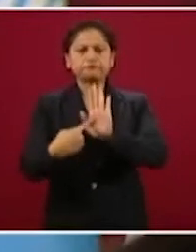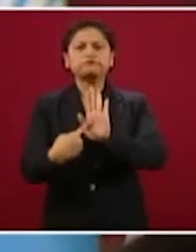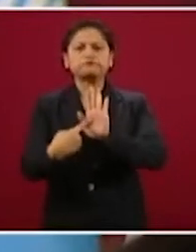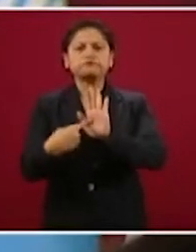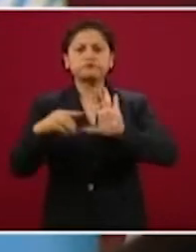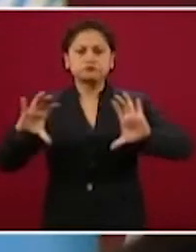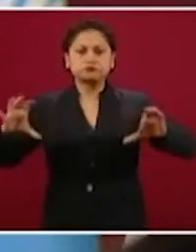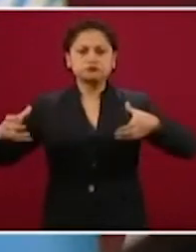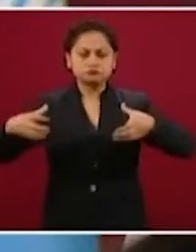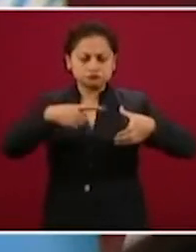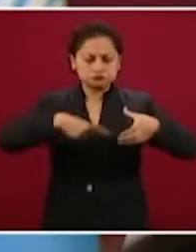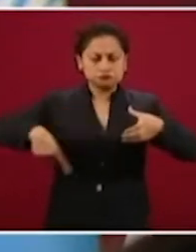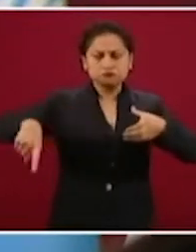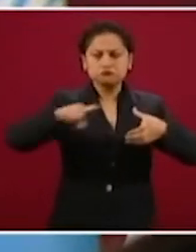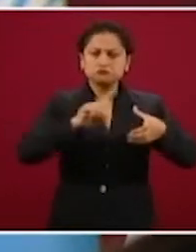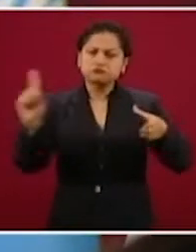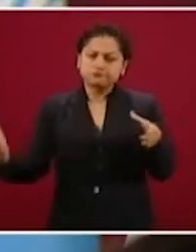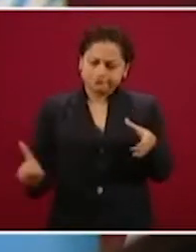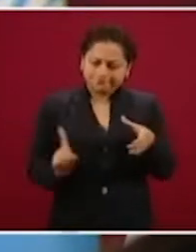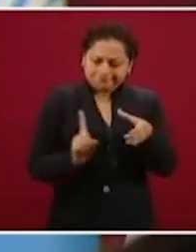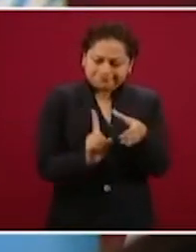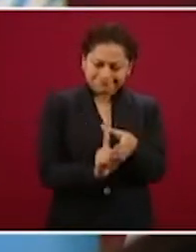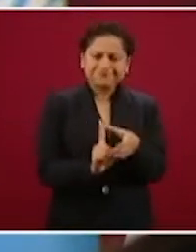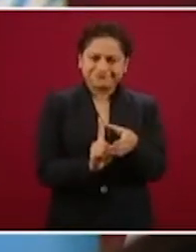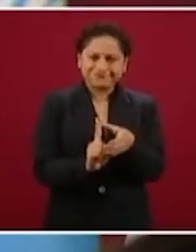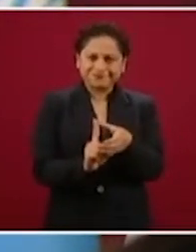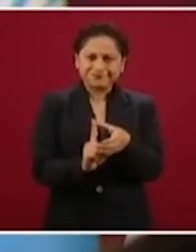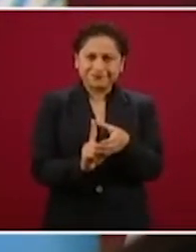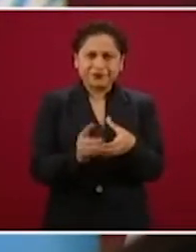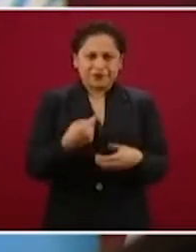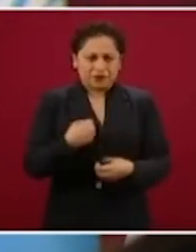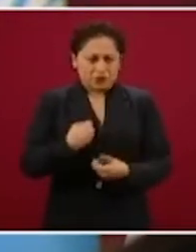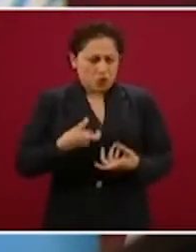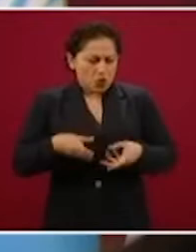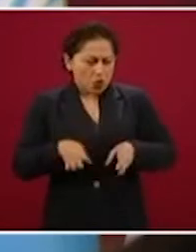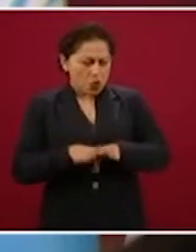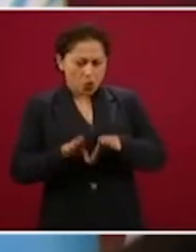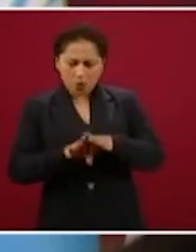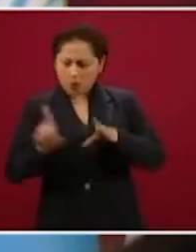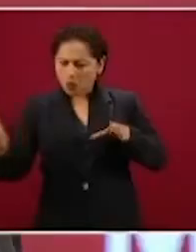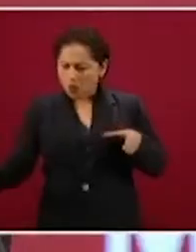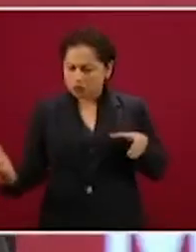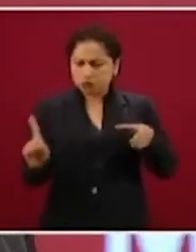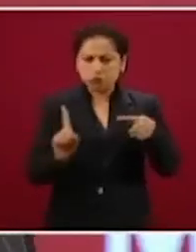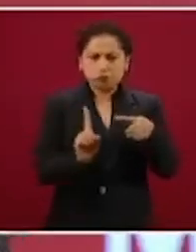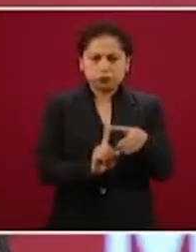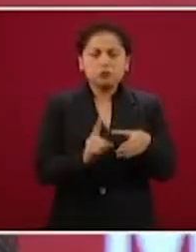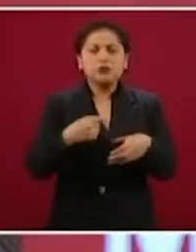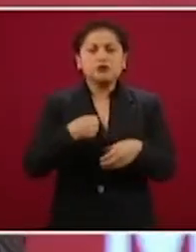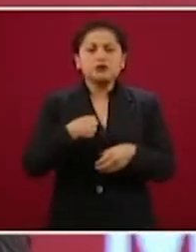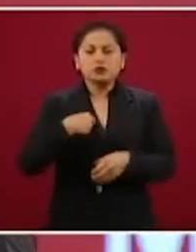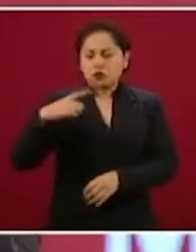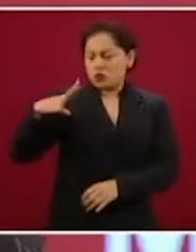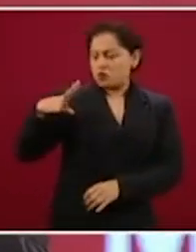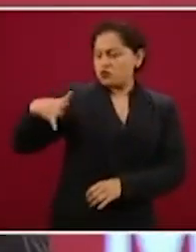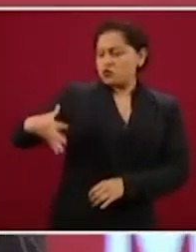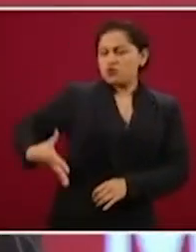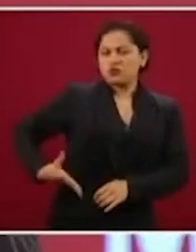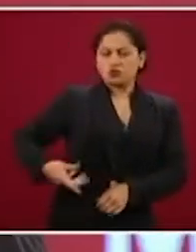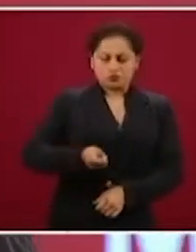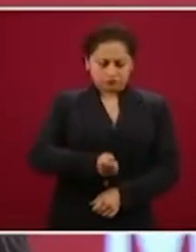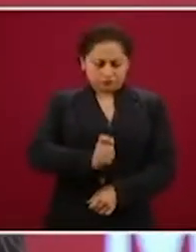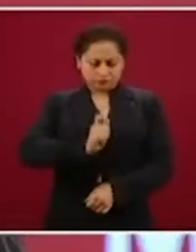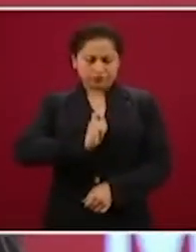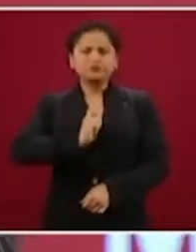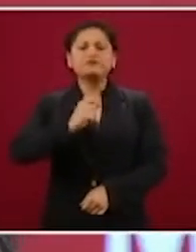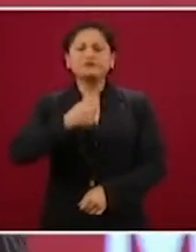puede integrarse si no puede estar orgulloso de su propia historia, de su propia identidad?